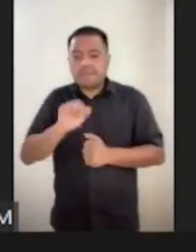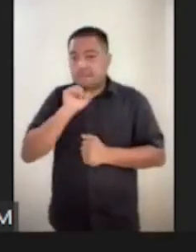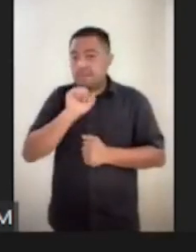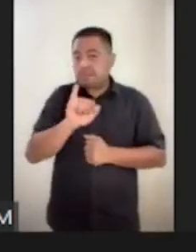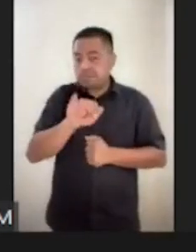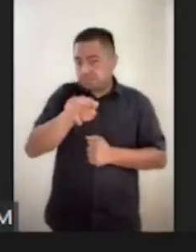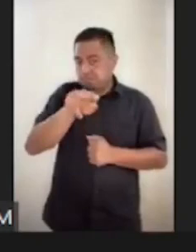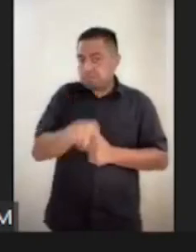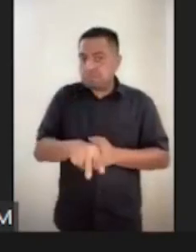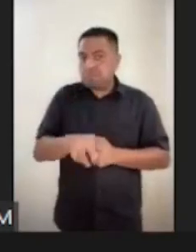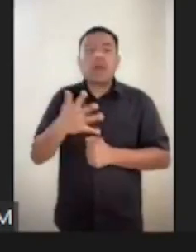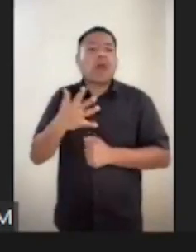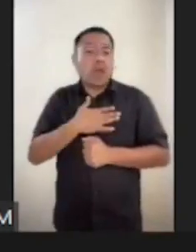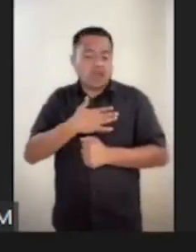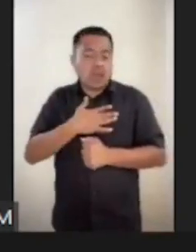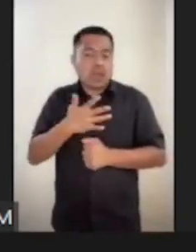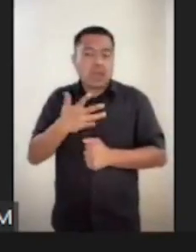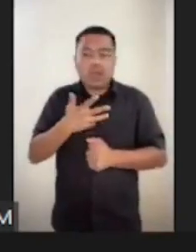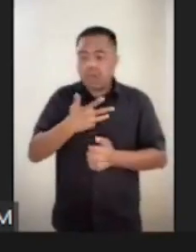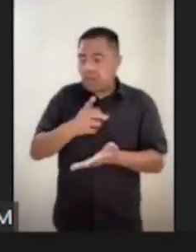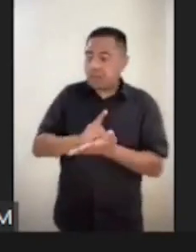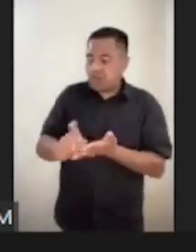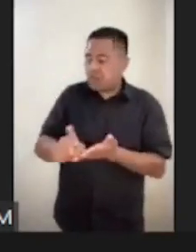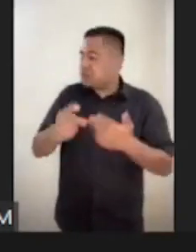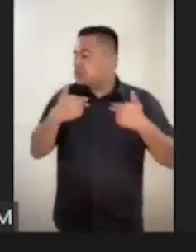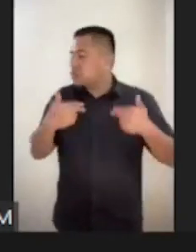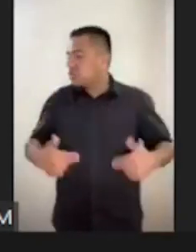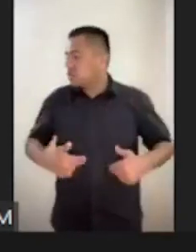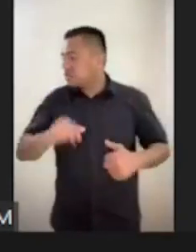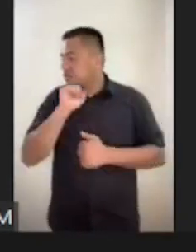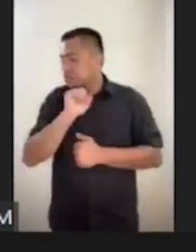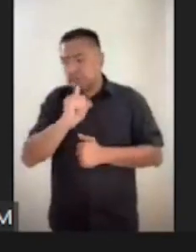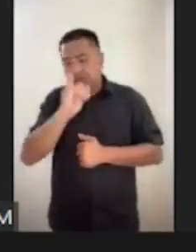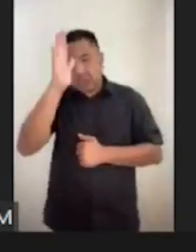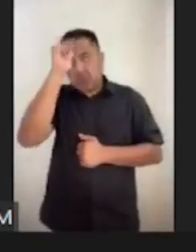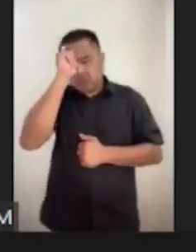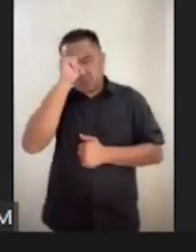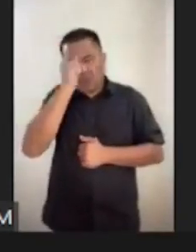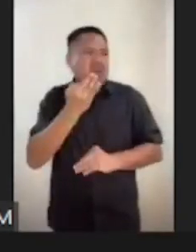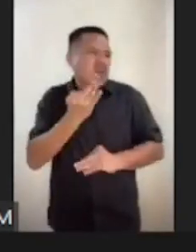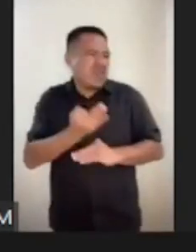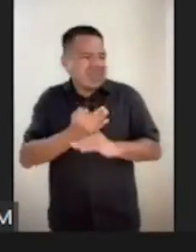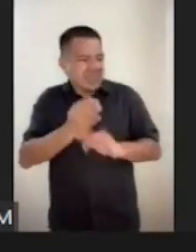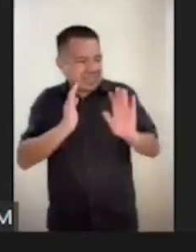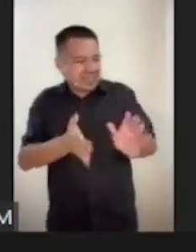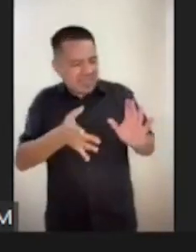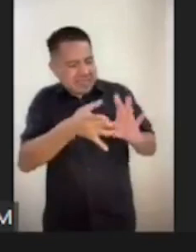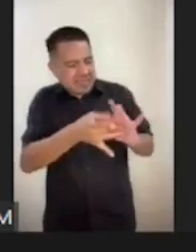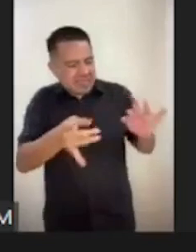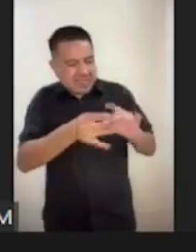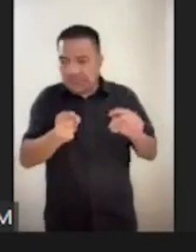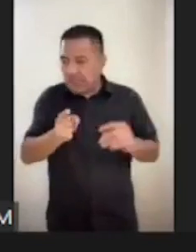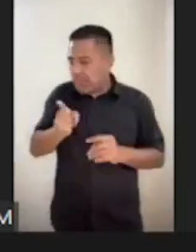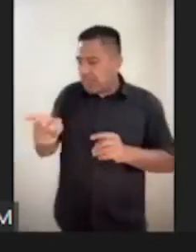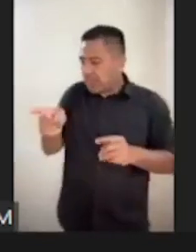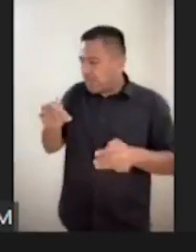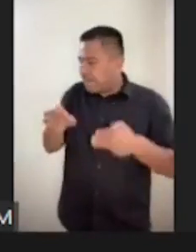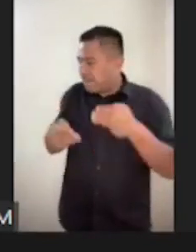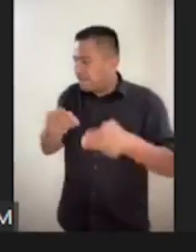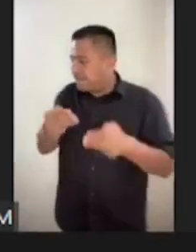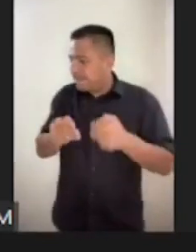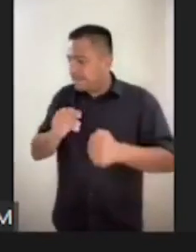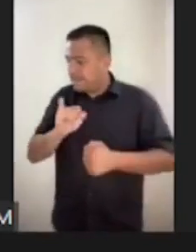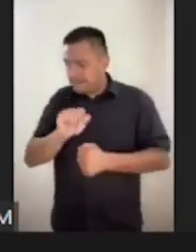efectivamente hay un derecho humano, coincido plenamente con lo expuesto por el magistrado José